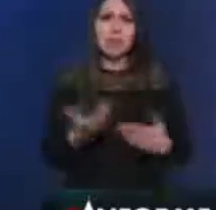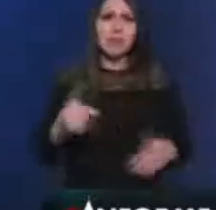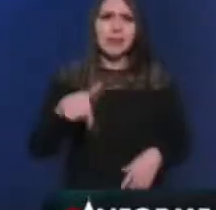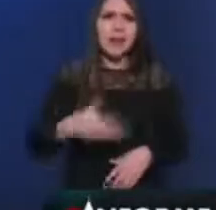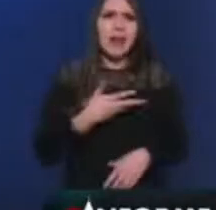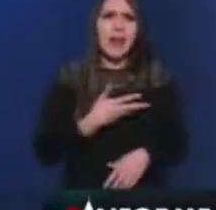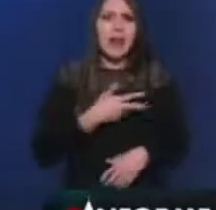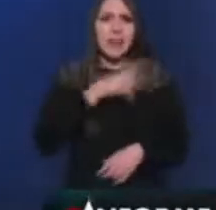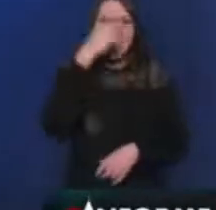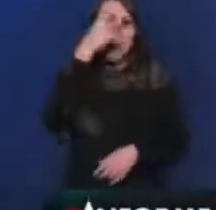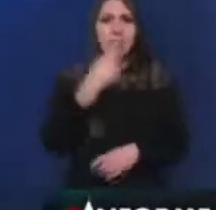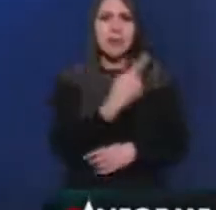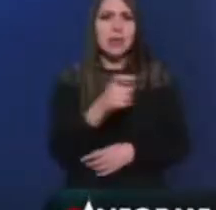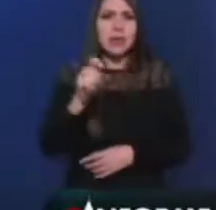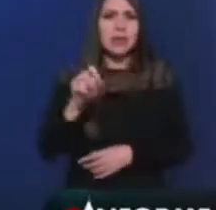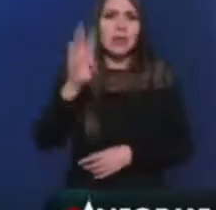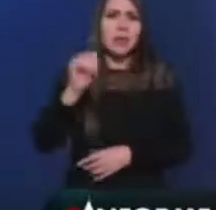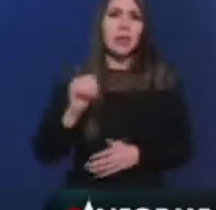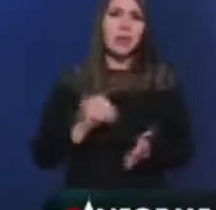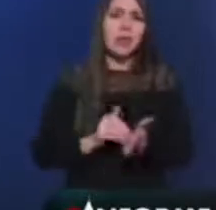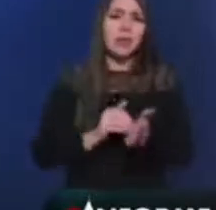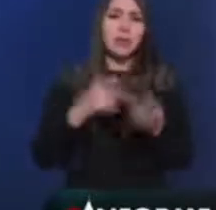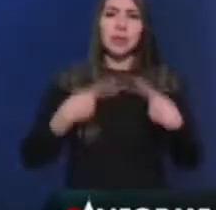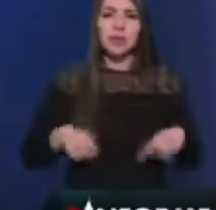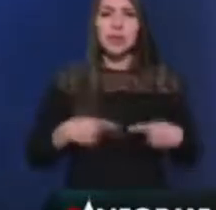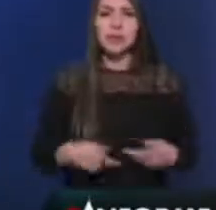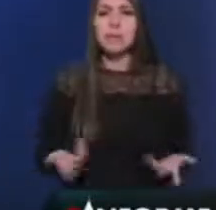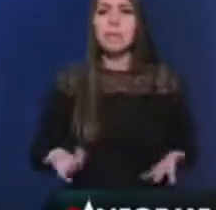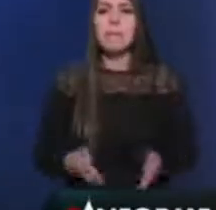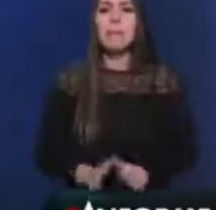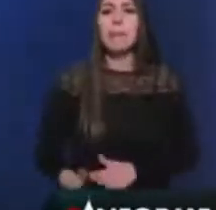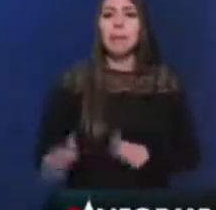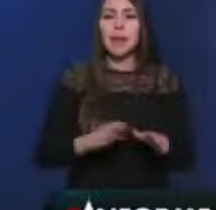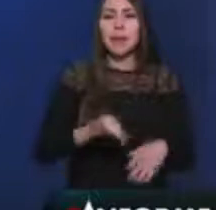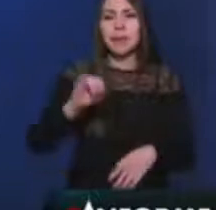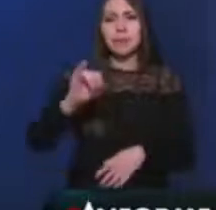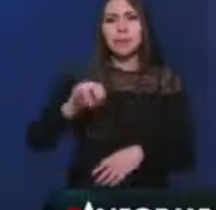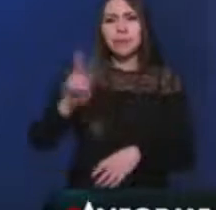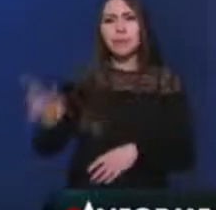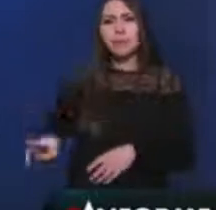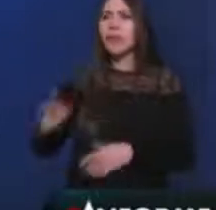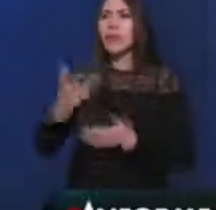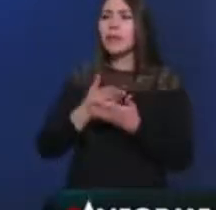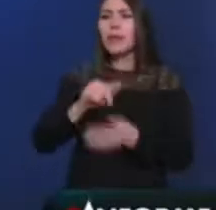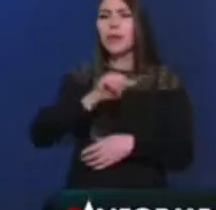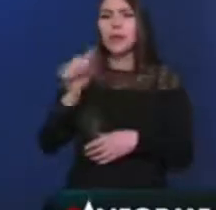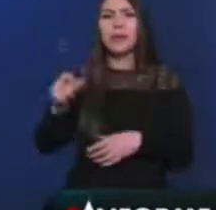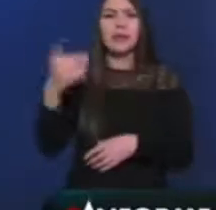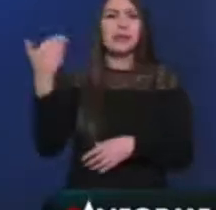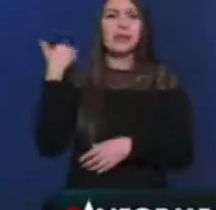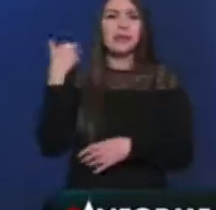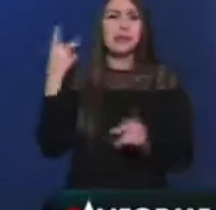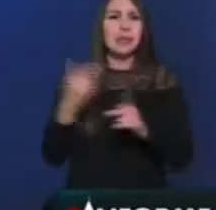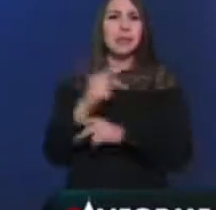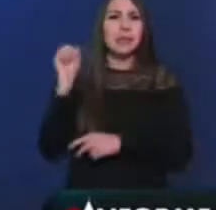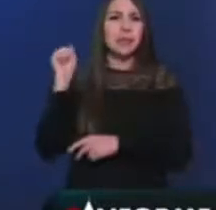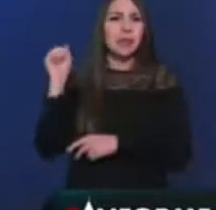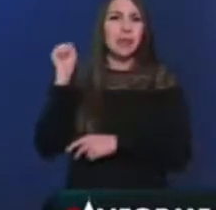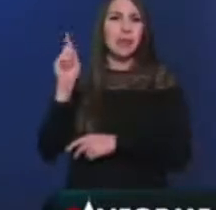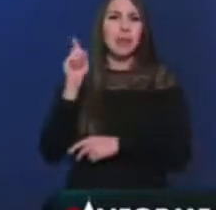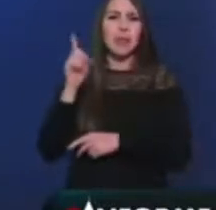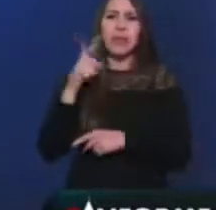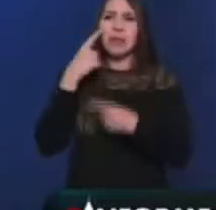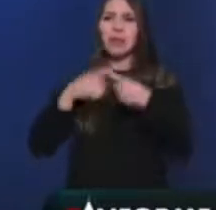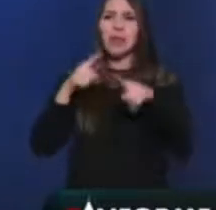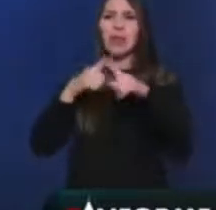para desestabilizar a través de la infodemia, generando percepciones reales sobre información falsa, es lo que se dio este fin de semana con videos difundidos